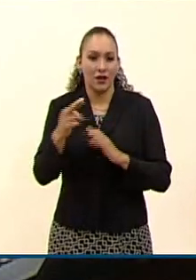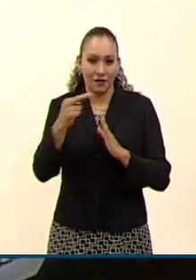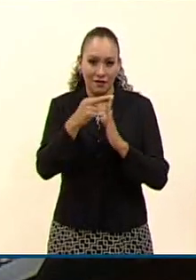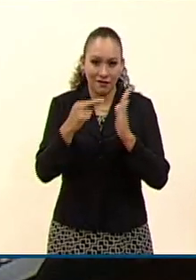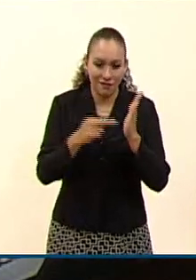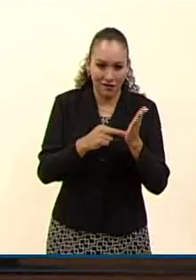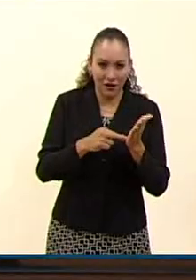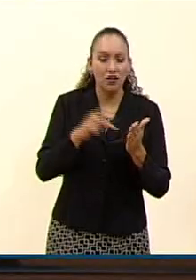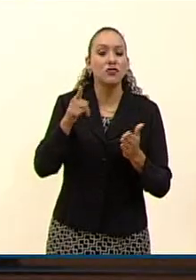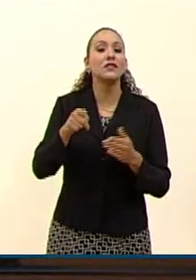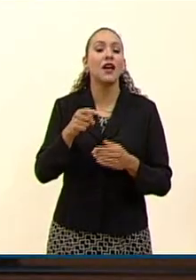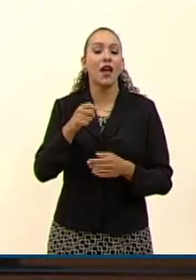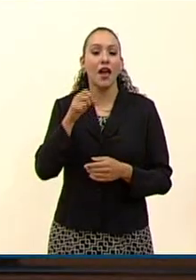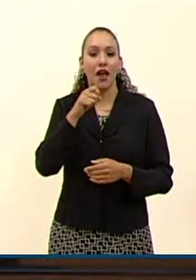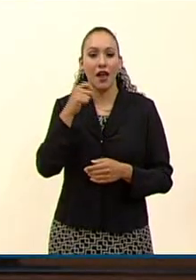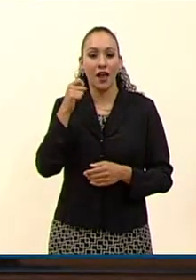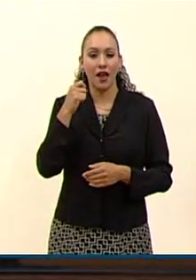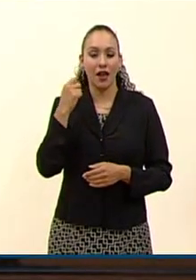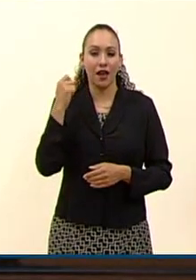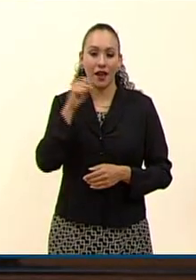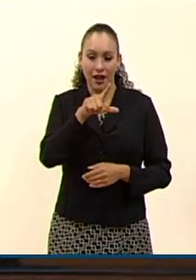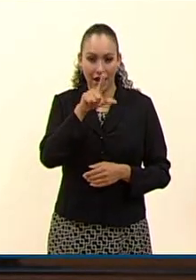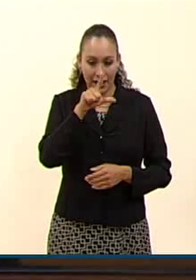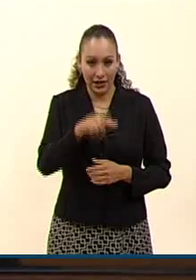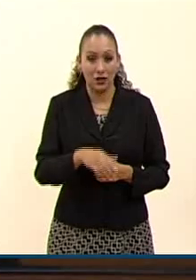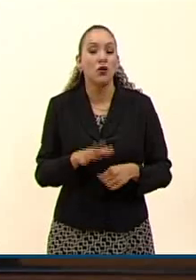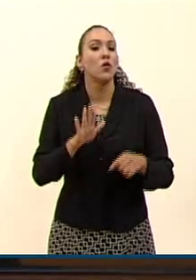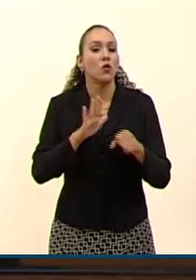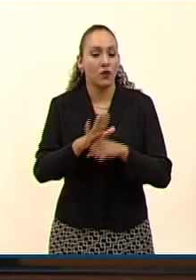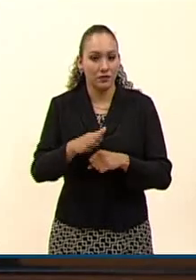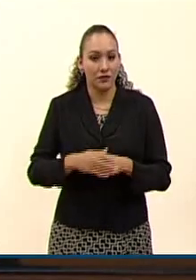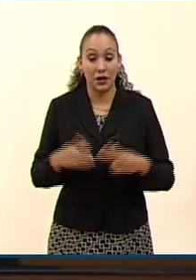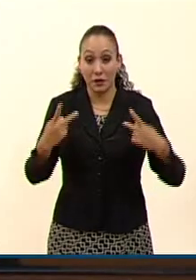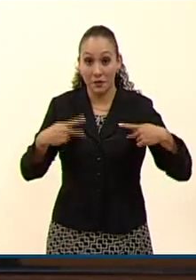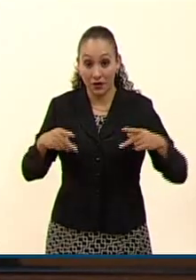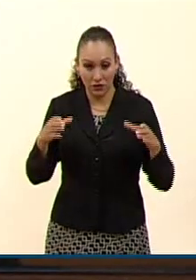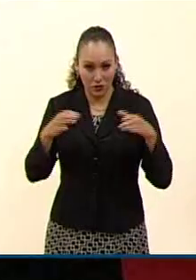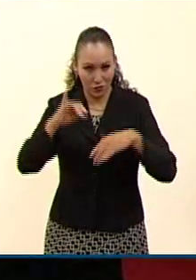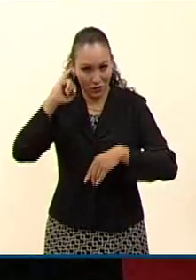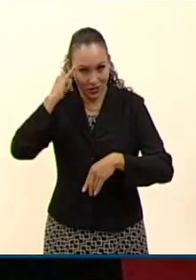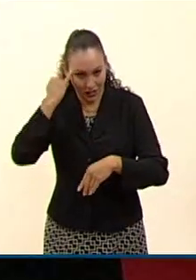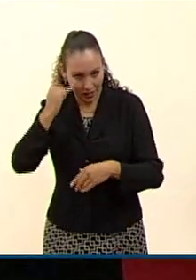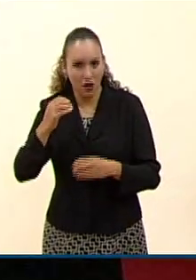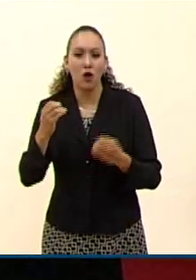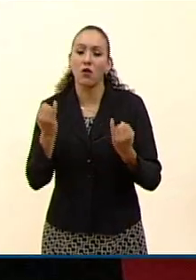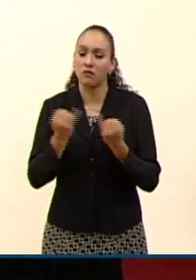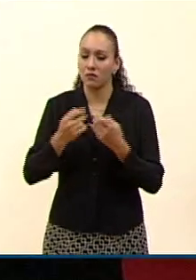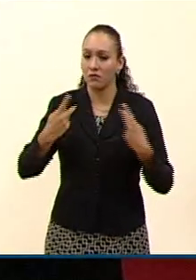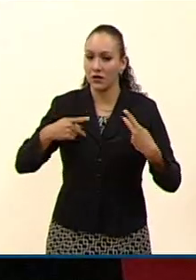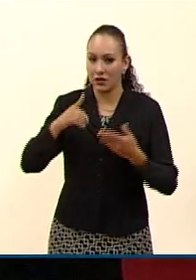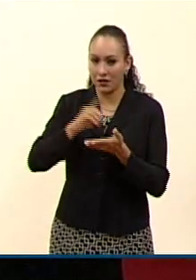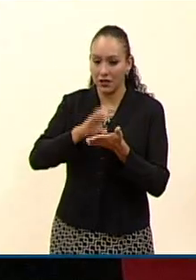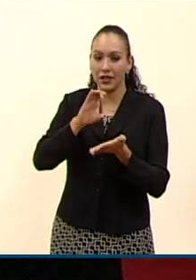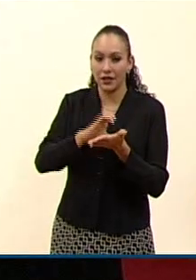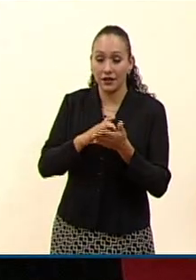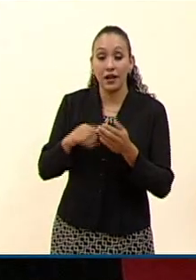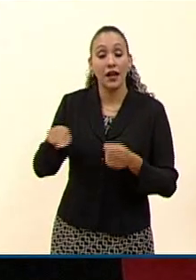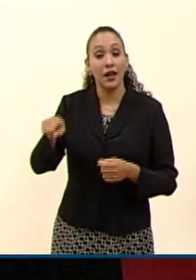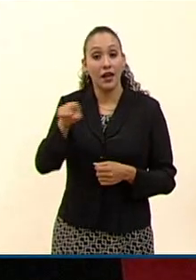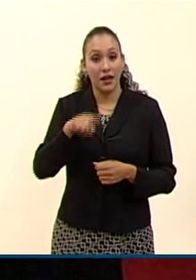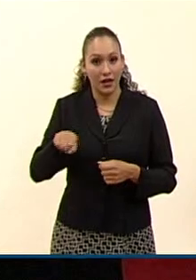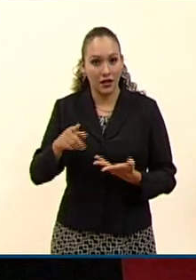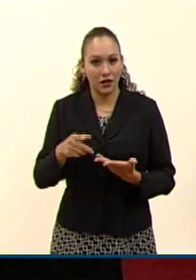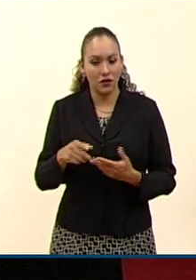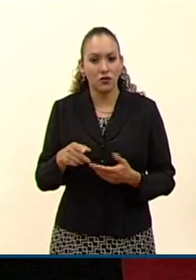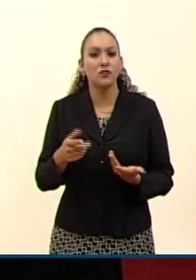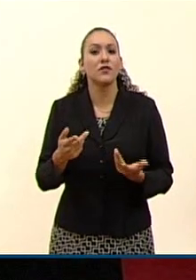Jalisco relativas al lenguaje para informar a personas pertenecientes a comunidades y pueblos indígenas, así como a personas con discapacidad respecto